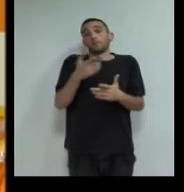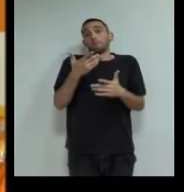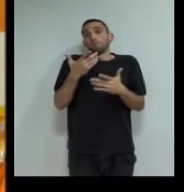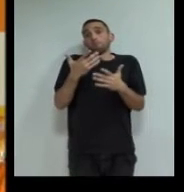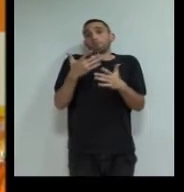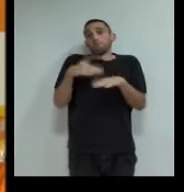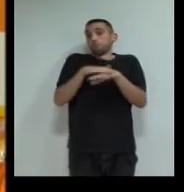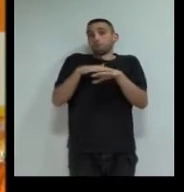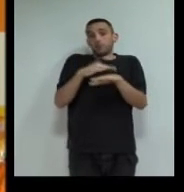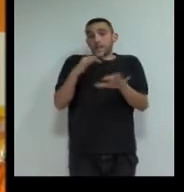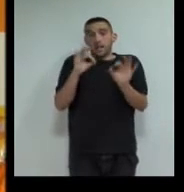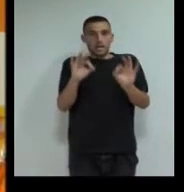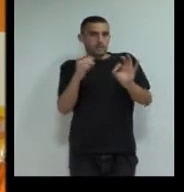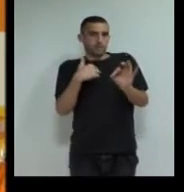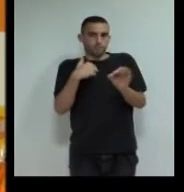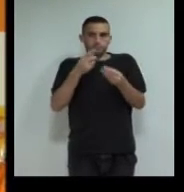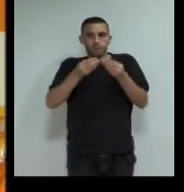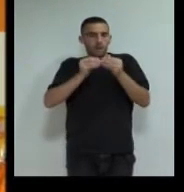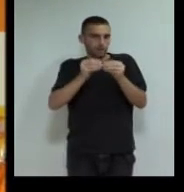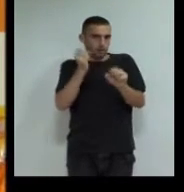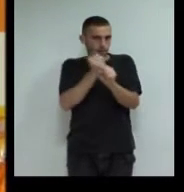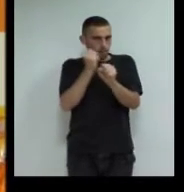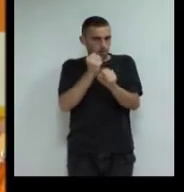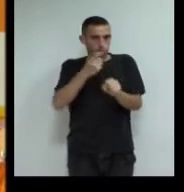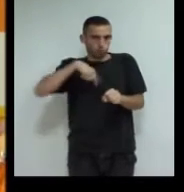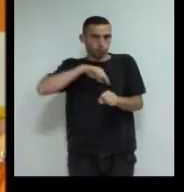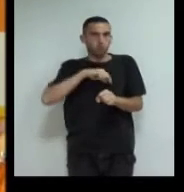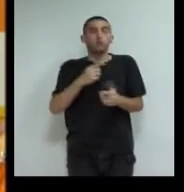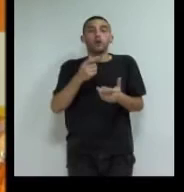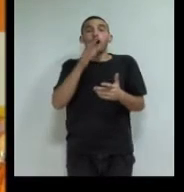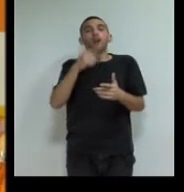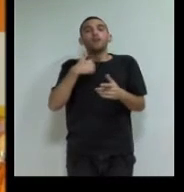básicamente es eso lo que realizamos. Ahora mismo estamos también en desarrollo con